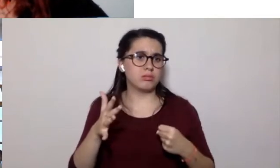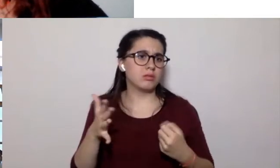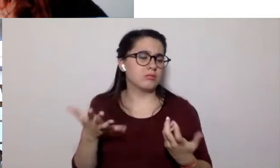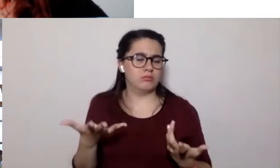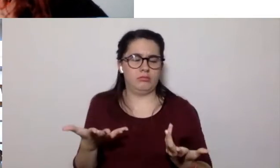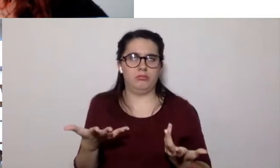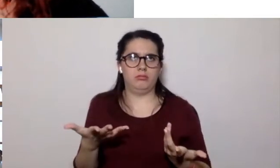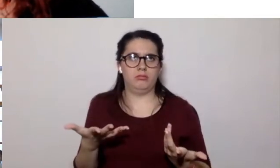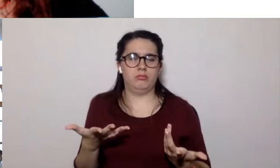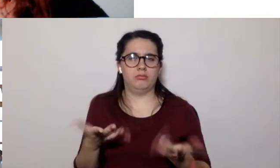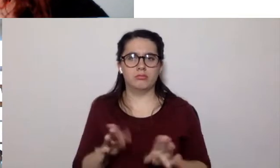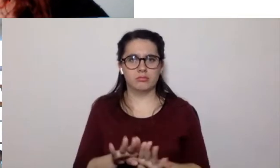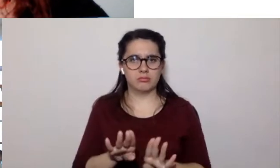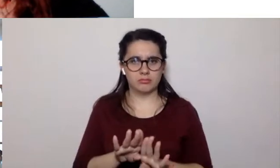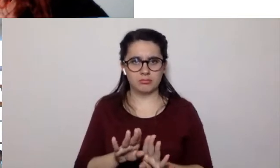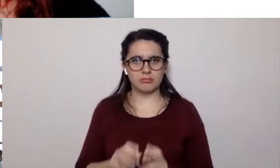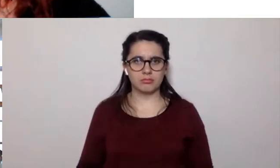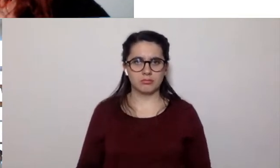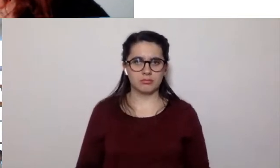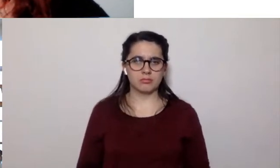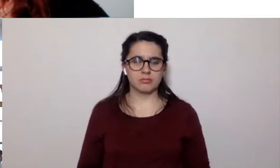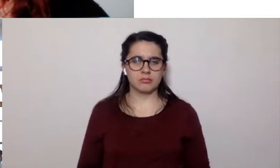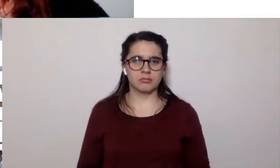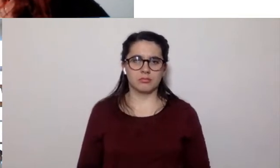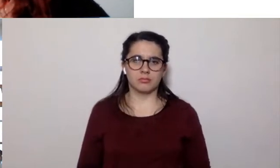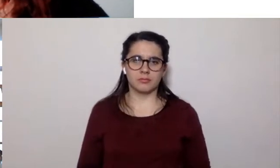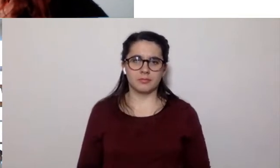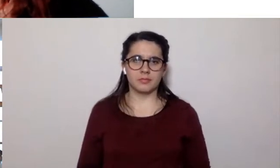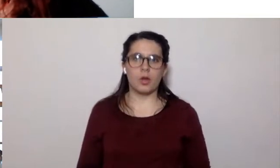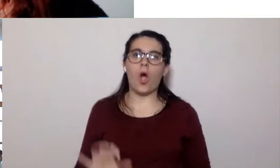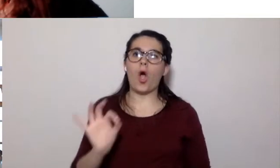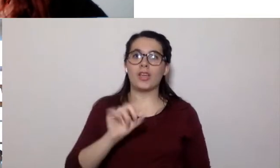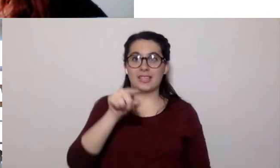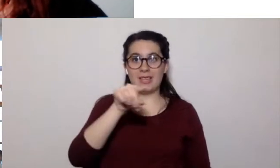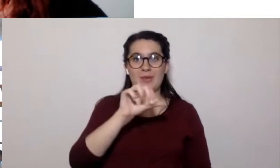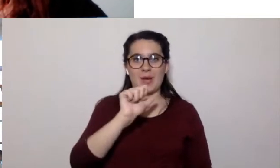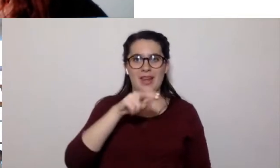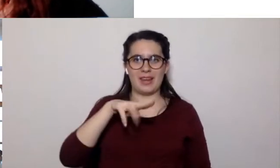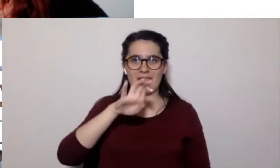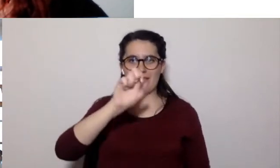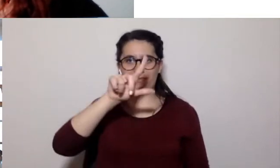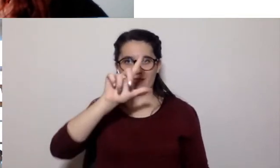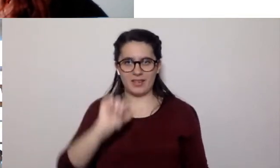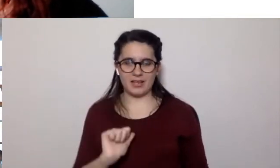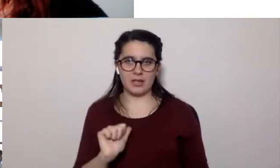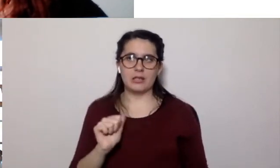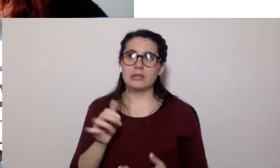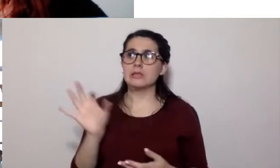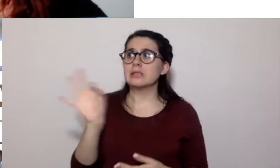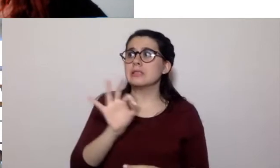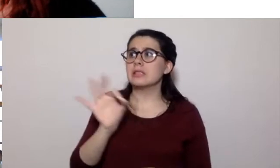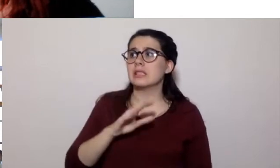lo que me decías hace ratito, Anabel, el pensar, híjole, ya se van a morir todas las personas que quiero